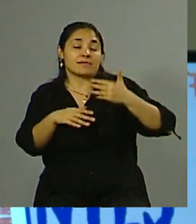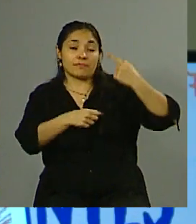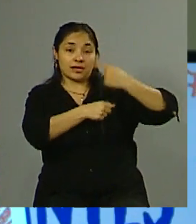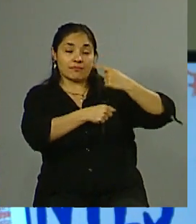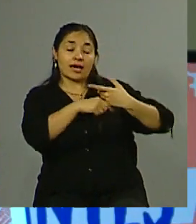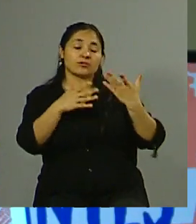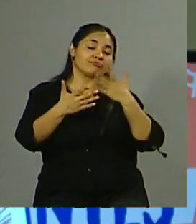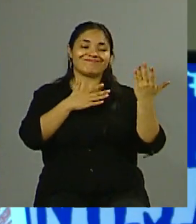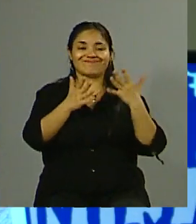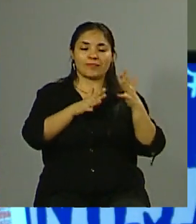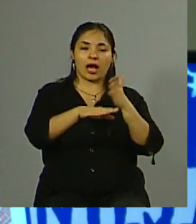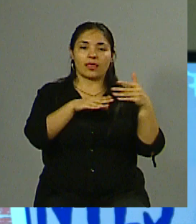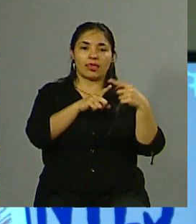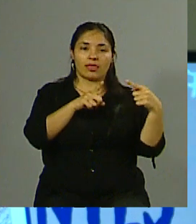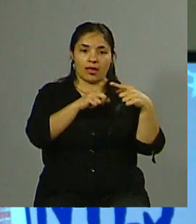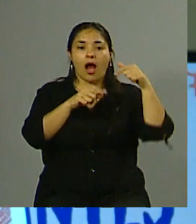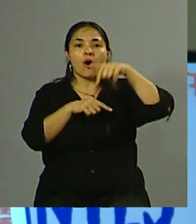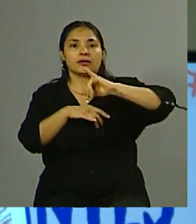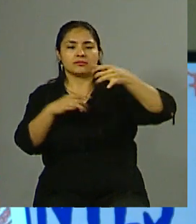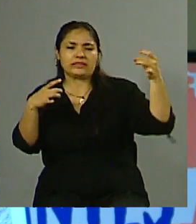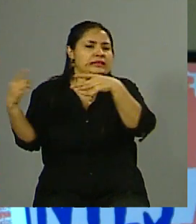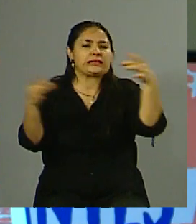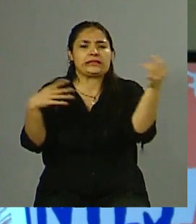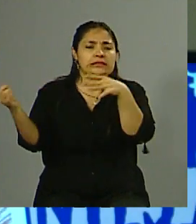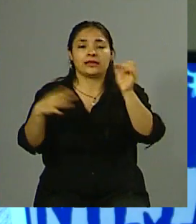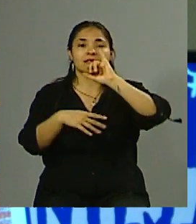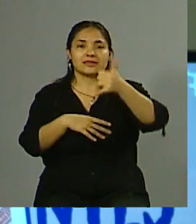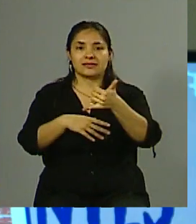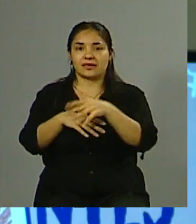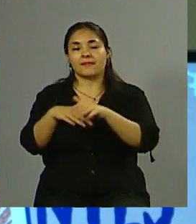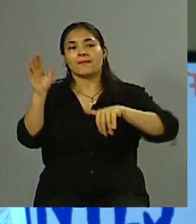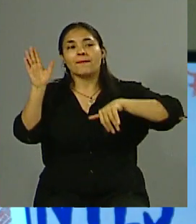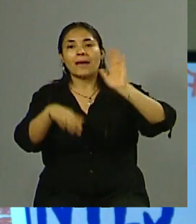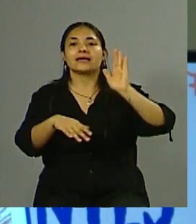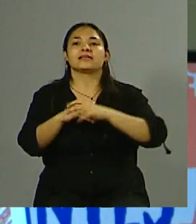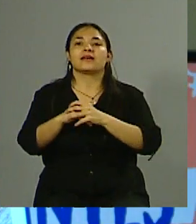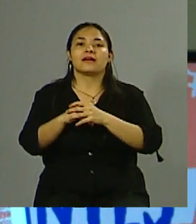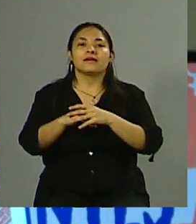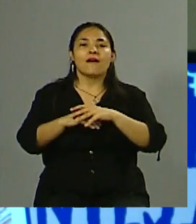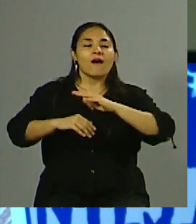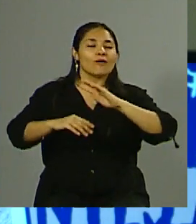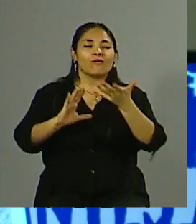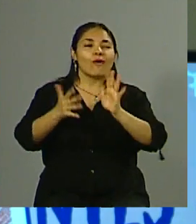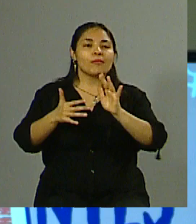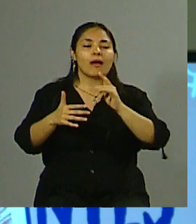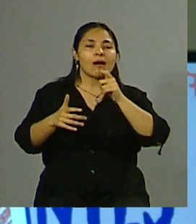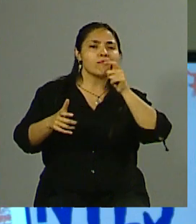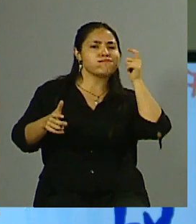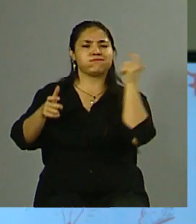debate, y sí se vio un poquito más de acción, o no digo violencia, pero sí un poco más